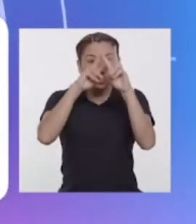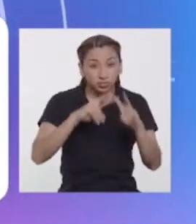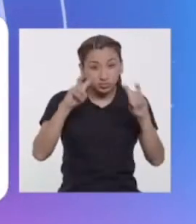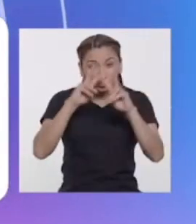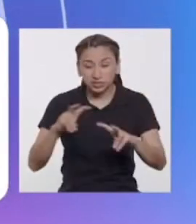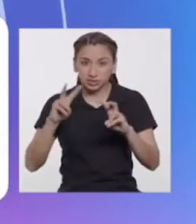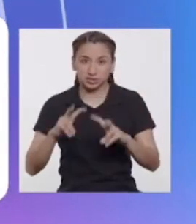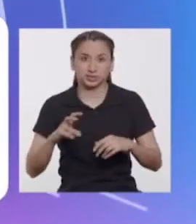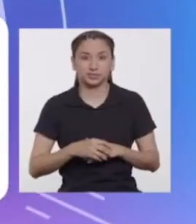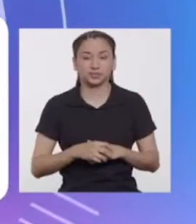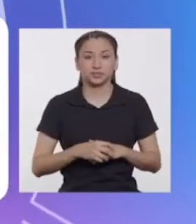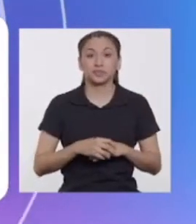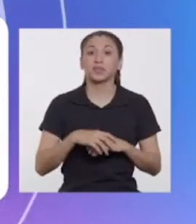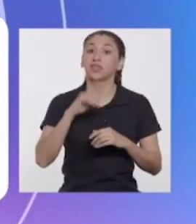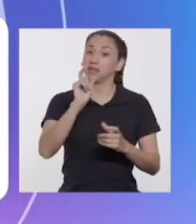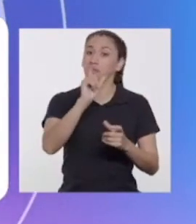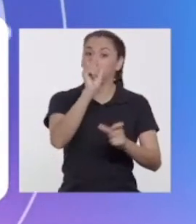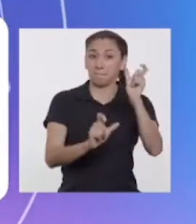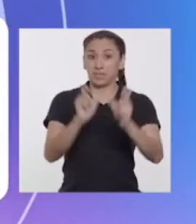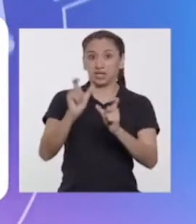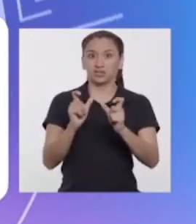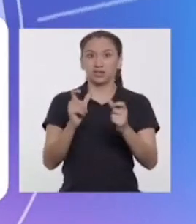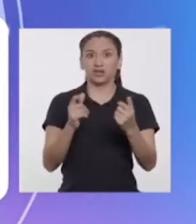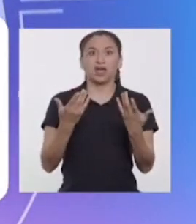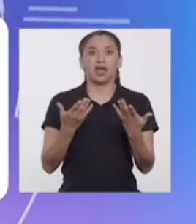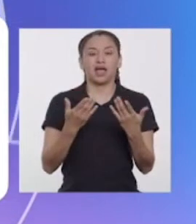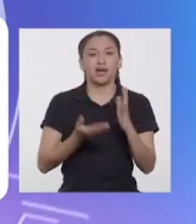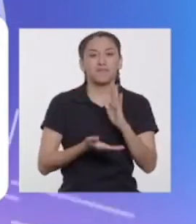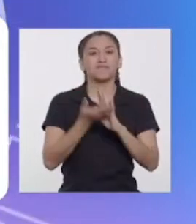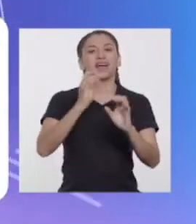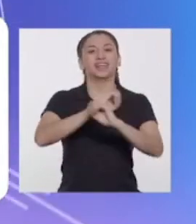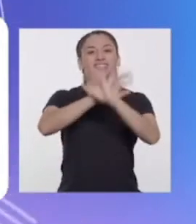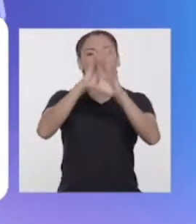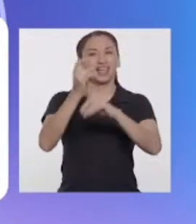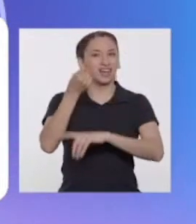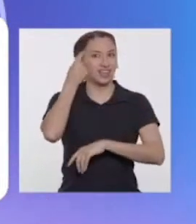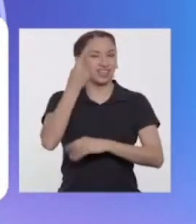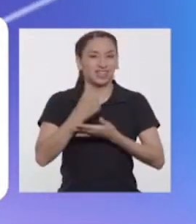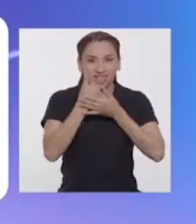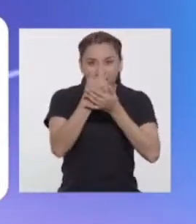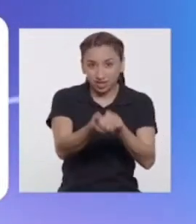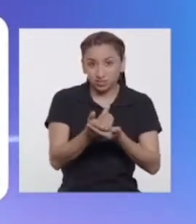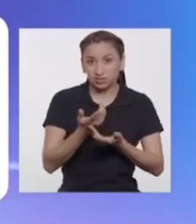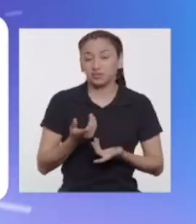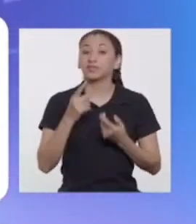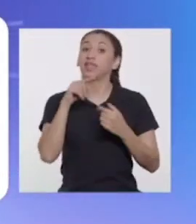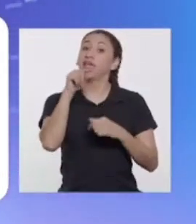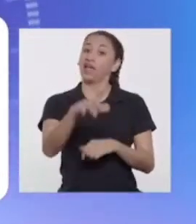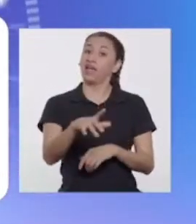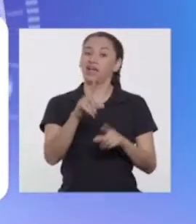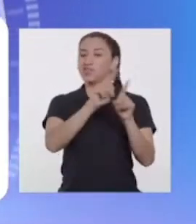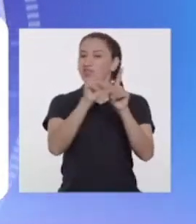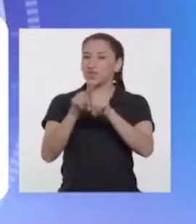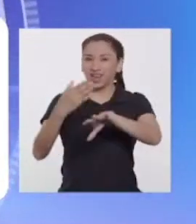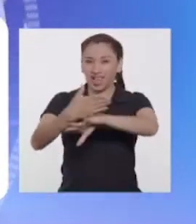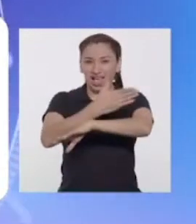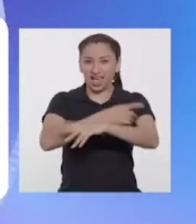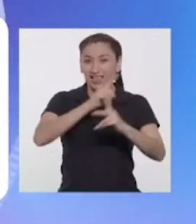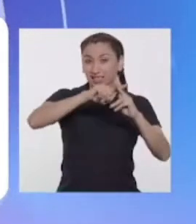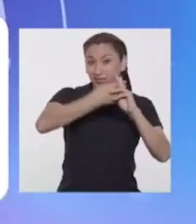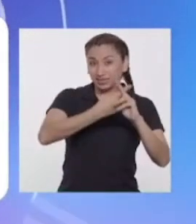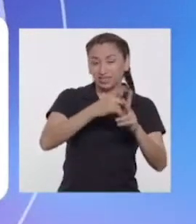el investigado. Así las personas tendrán todo más claro. Y supongo que, así como al